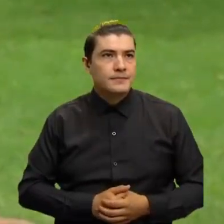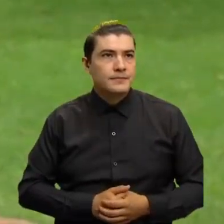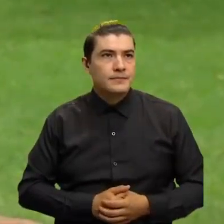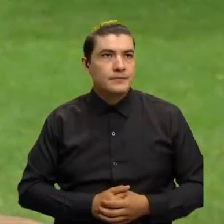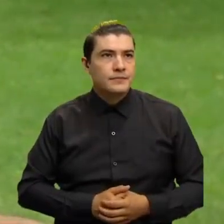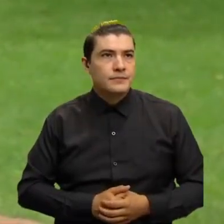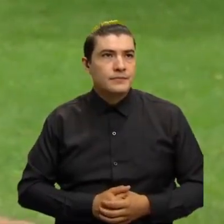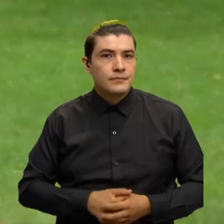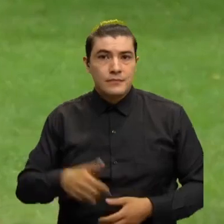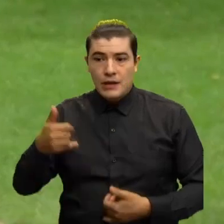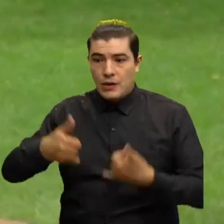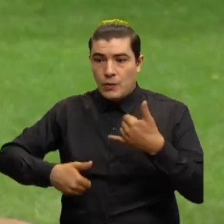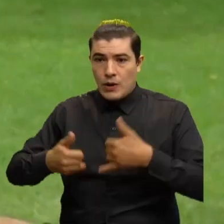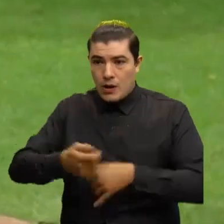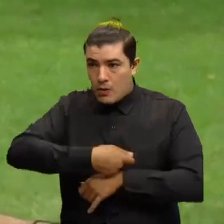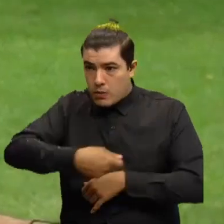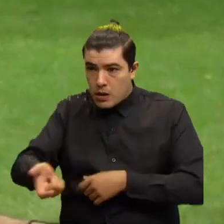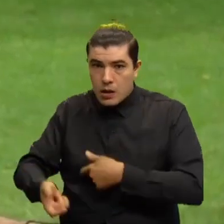un partido.